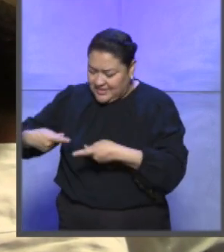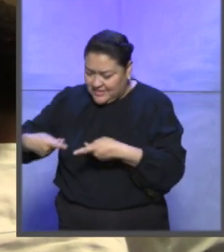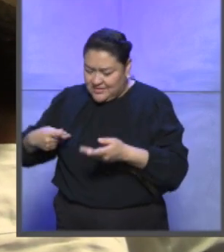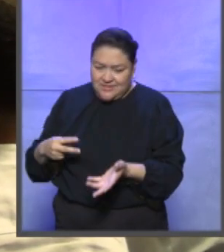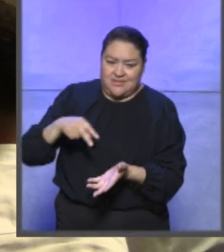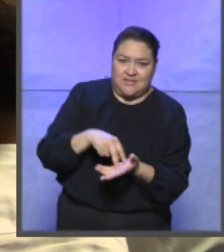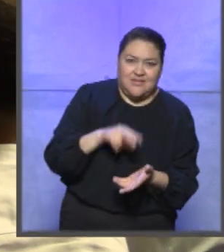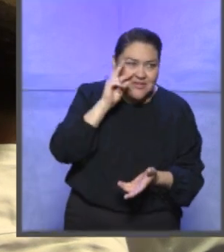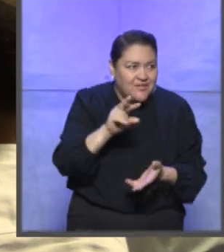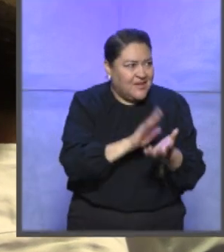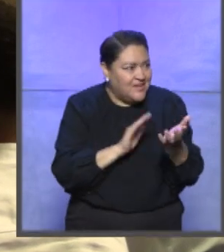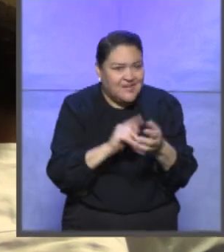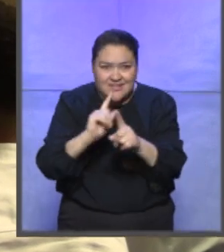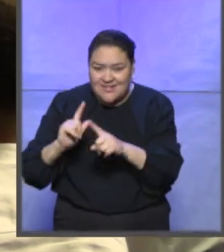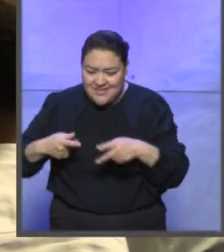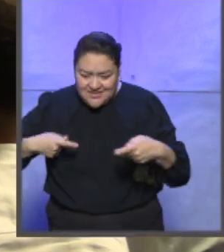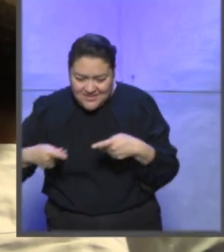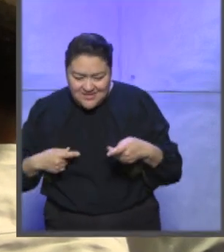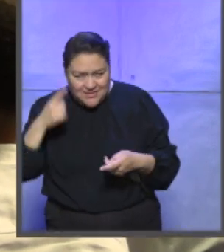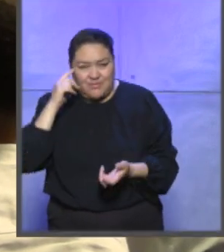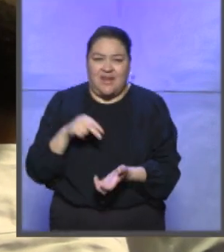prepararon, hace rato veíamos los documentos de todos, ¿verdad?